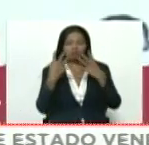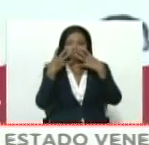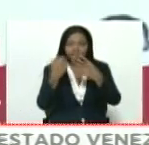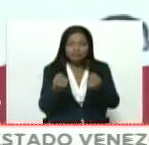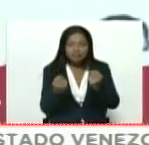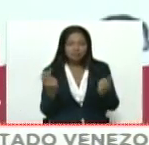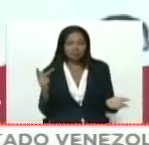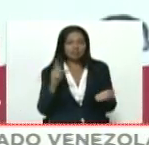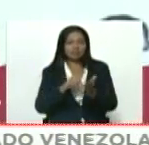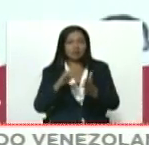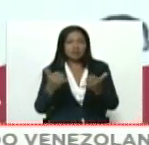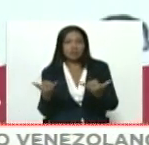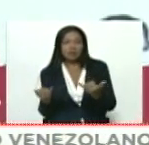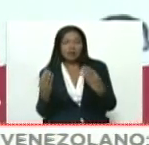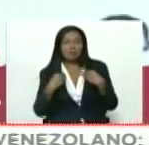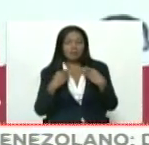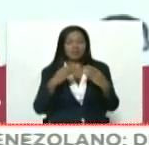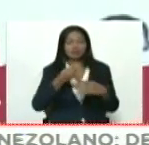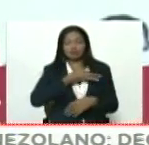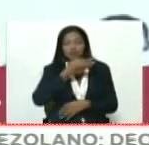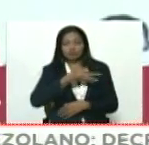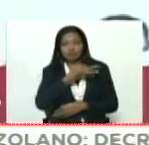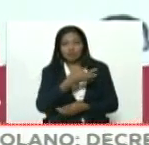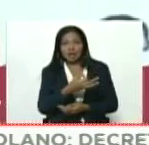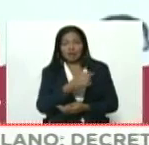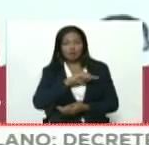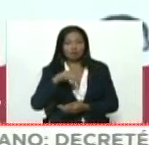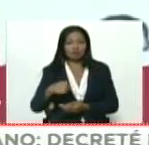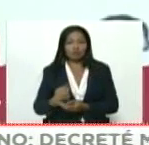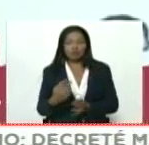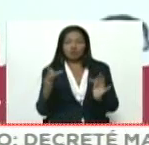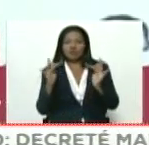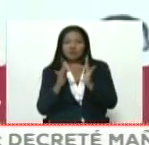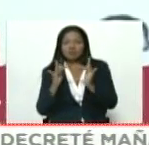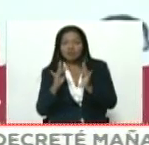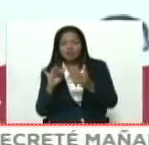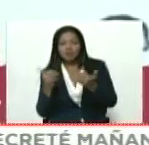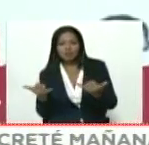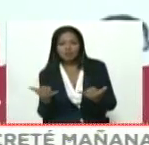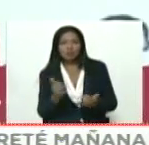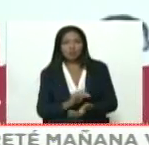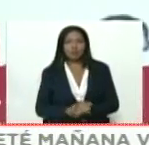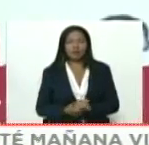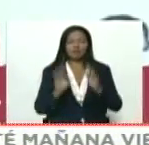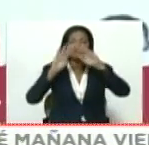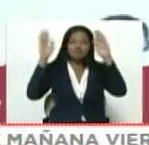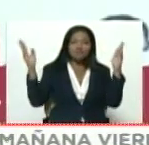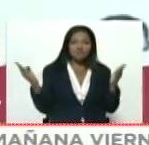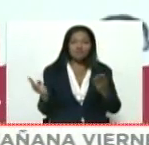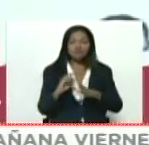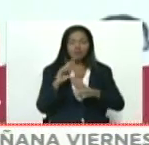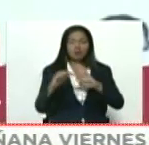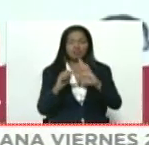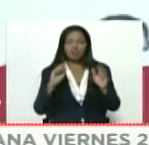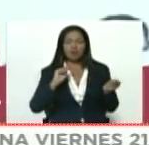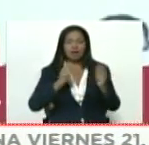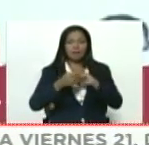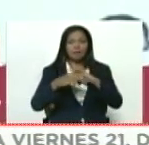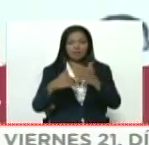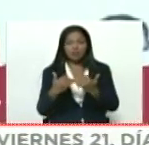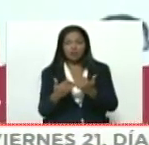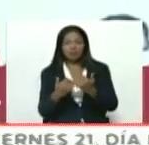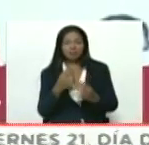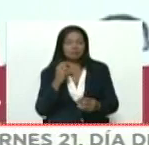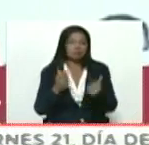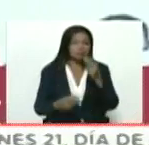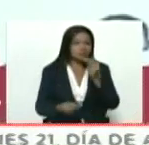de participación en la vida social, para nosotros conectarnos en un mundo que cambia